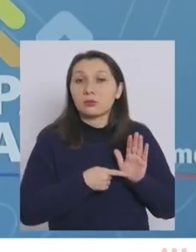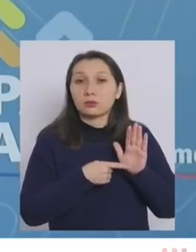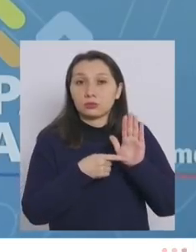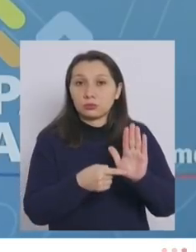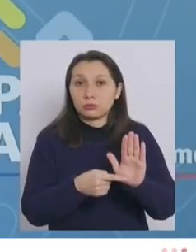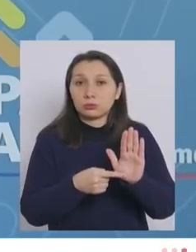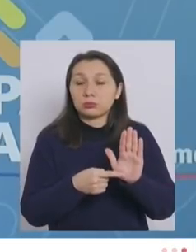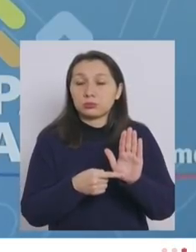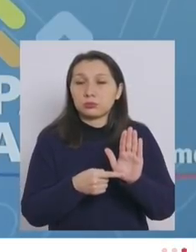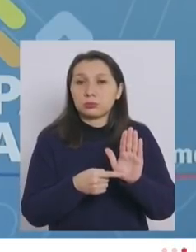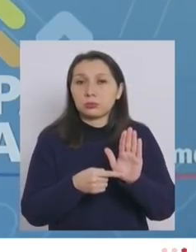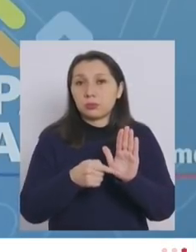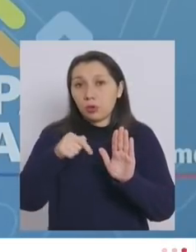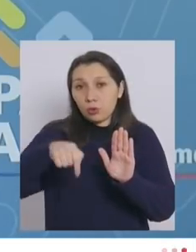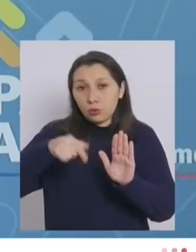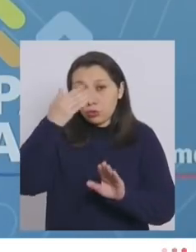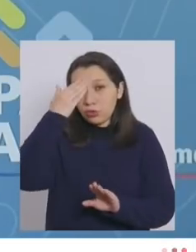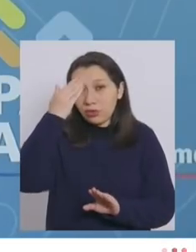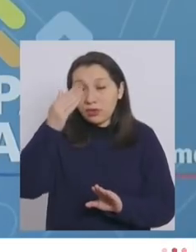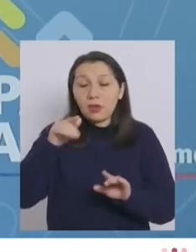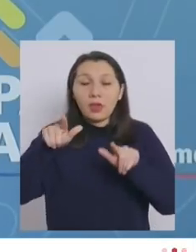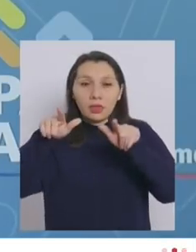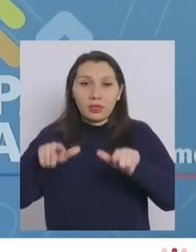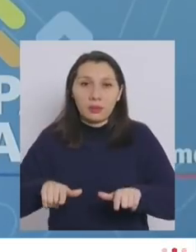destacar que en el día de hoy el